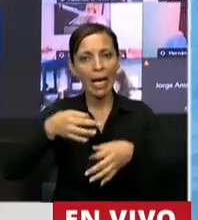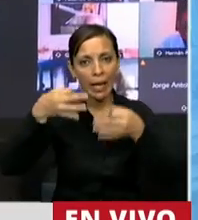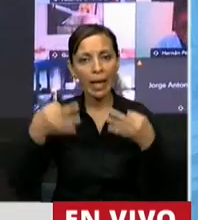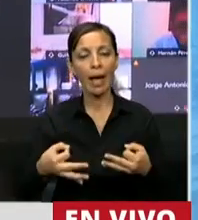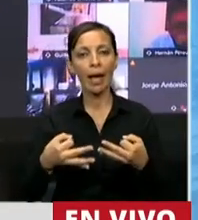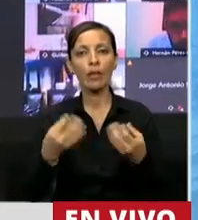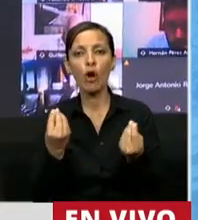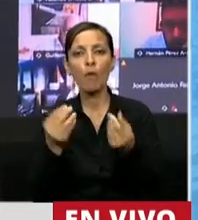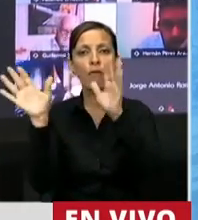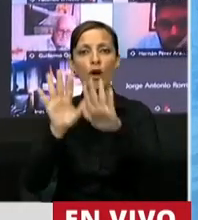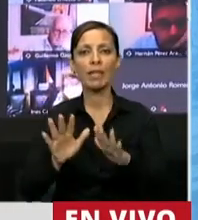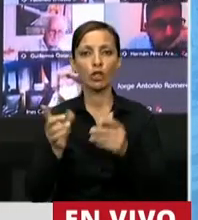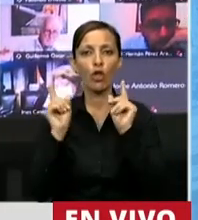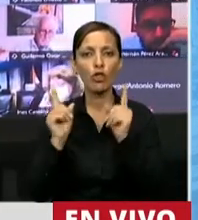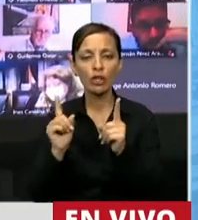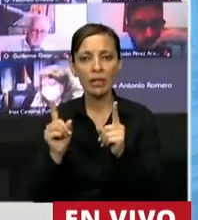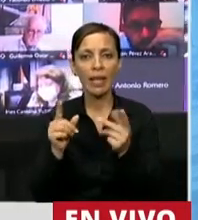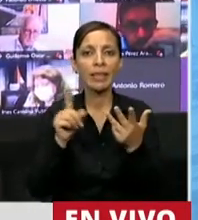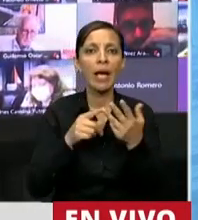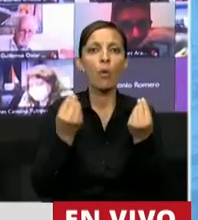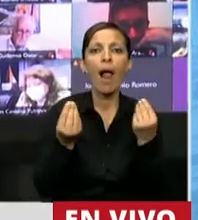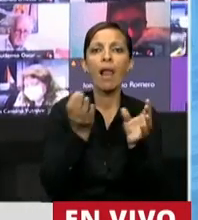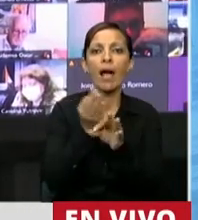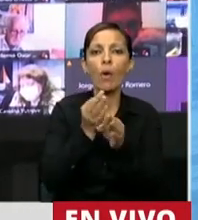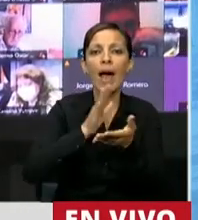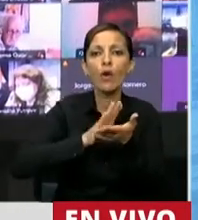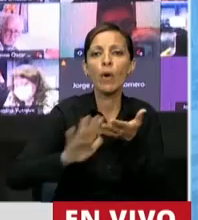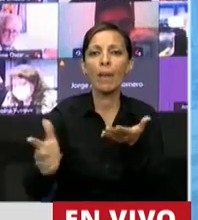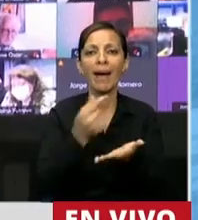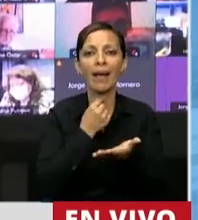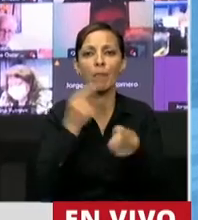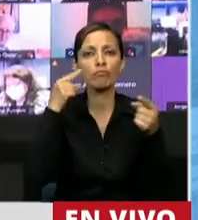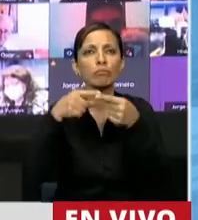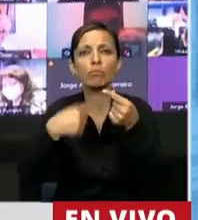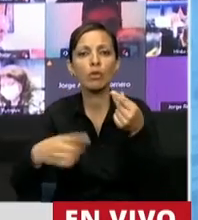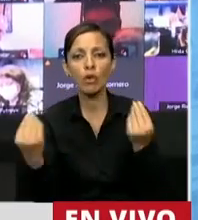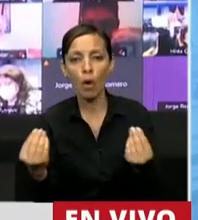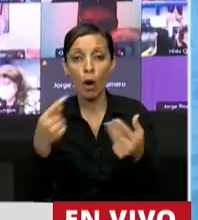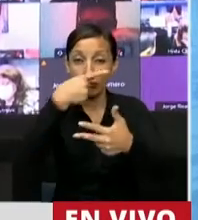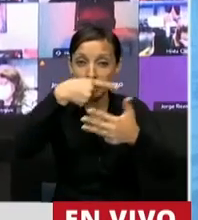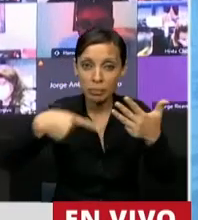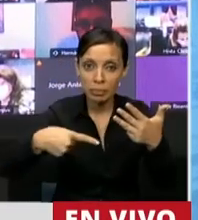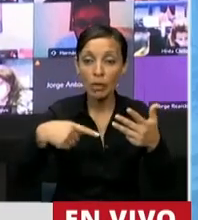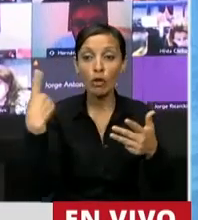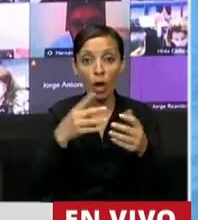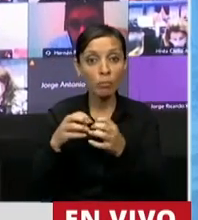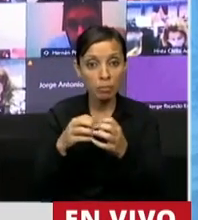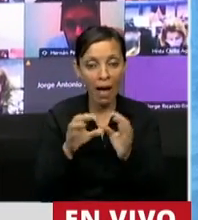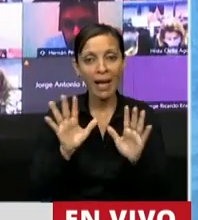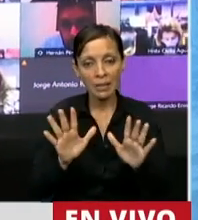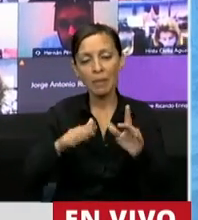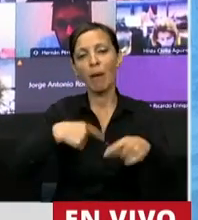tipo de formación docente y qué nueva escuela queremos para el futuro, creo que vamos a